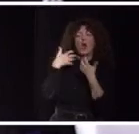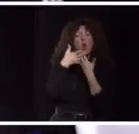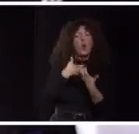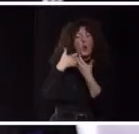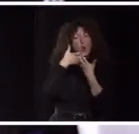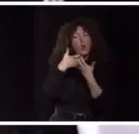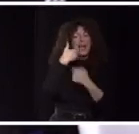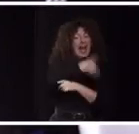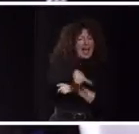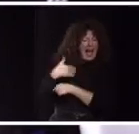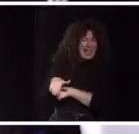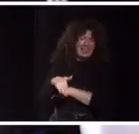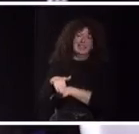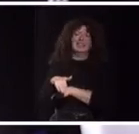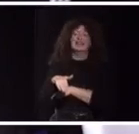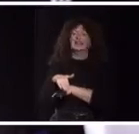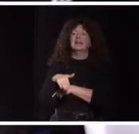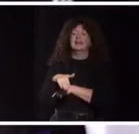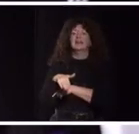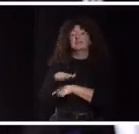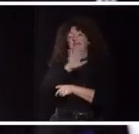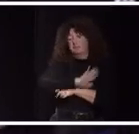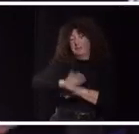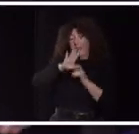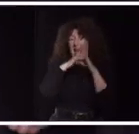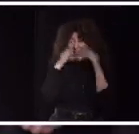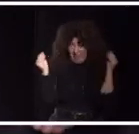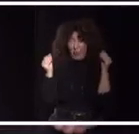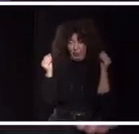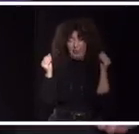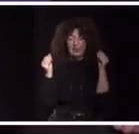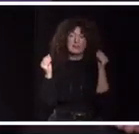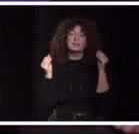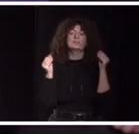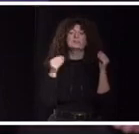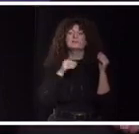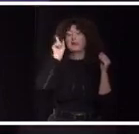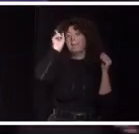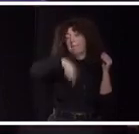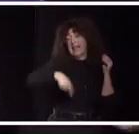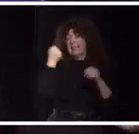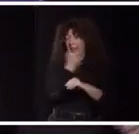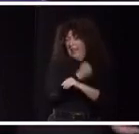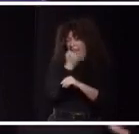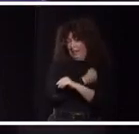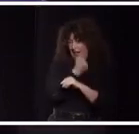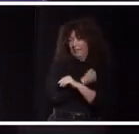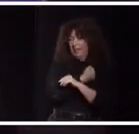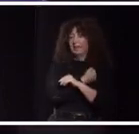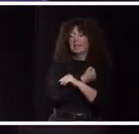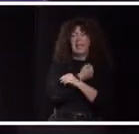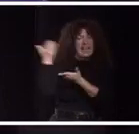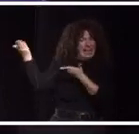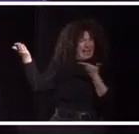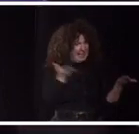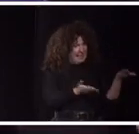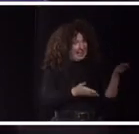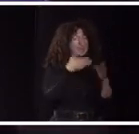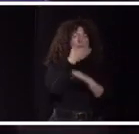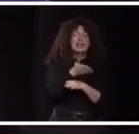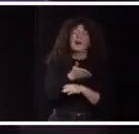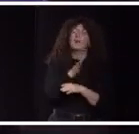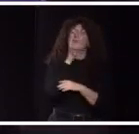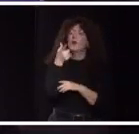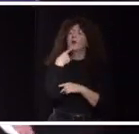en las calles del 77 en Andalucía. Lo haremos en el mes de diciembre. Estáis invitados, invitadas, porque solamente voy a decir una